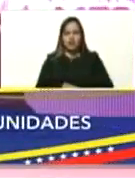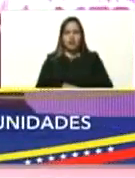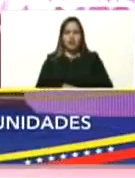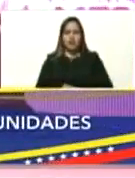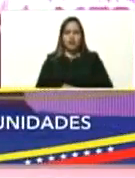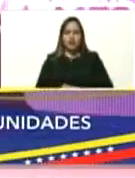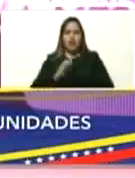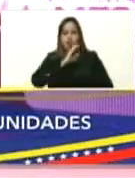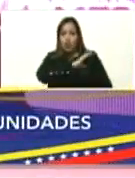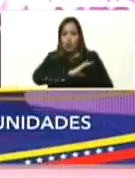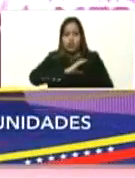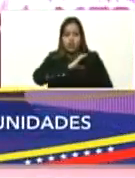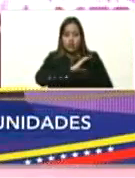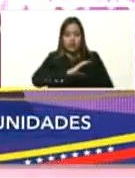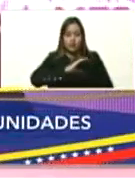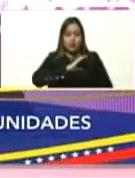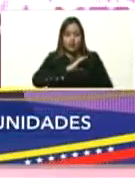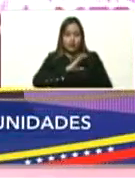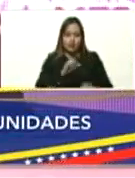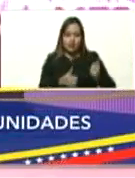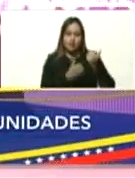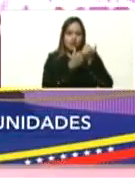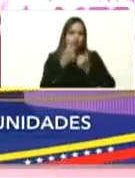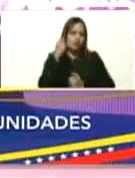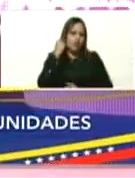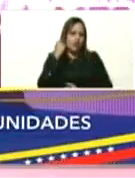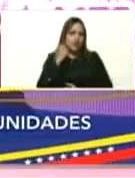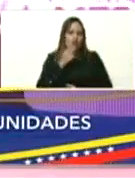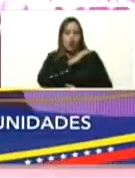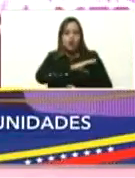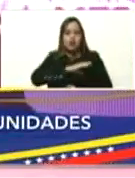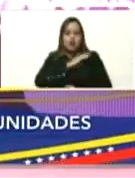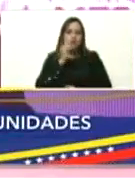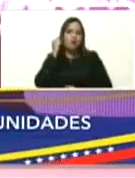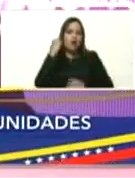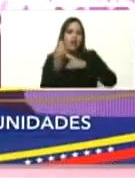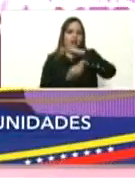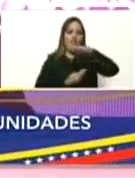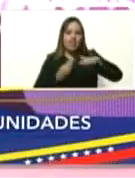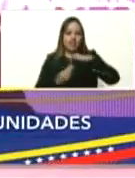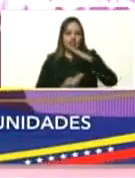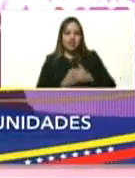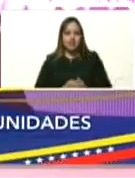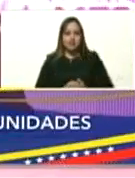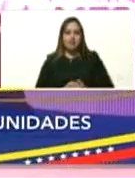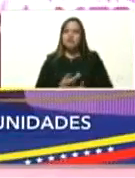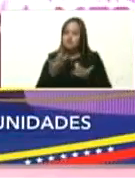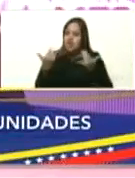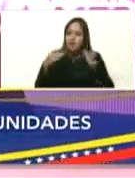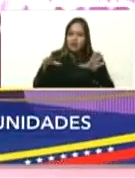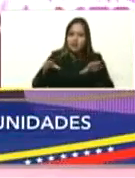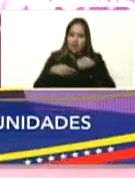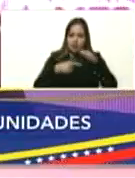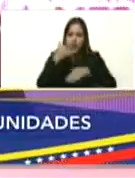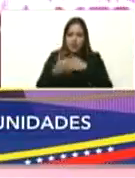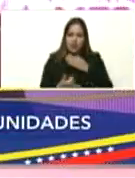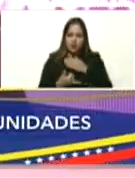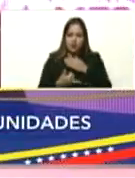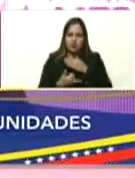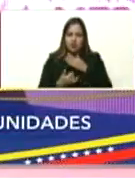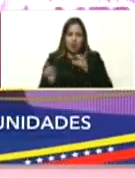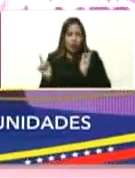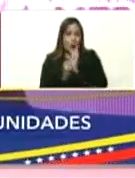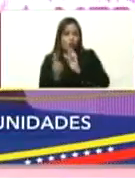los consejos feministas, los consejos de mujeres de base. Vamos a asumirlo y los vamos a lanzar muy